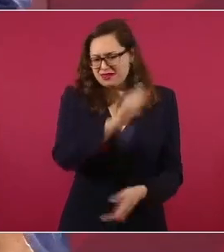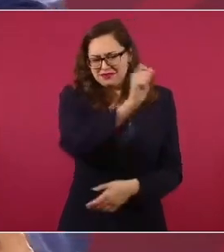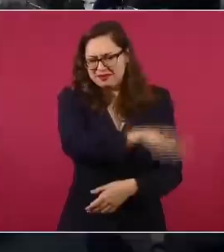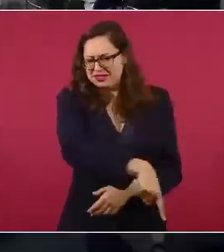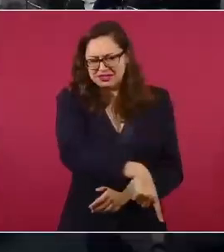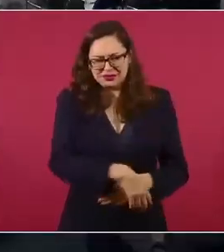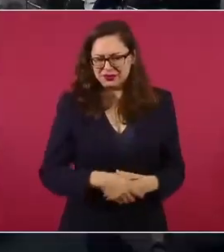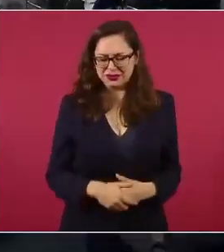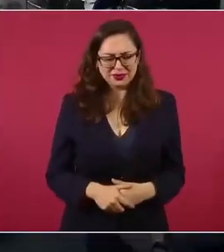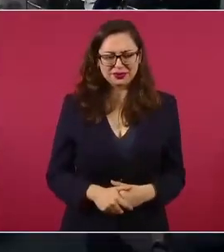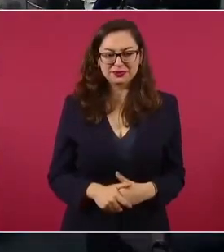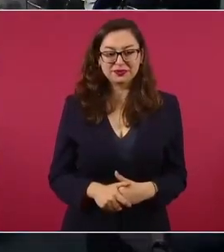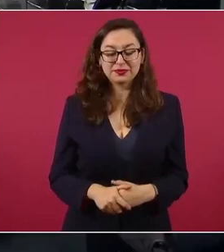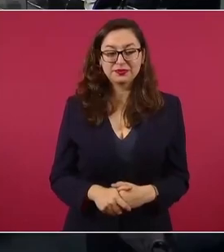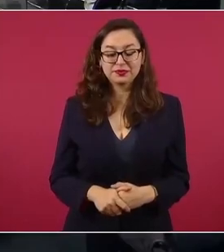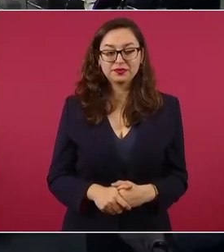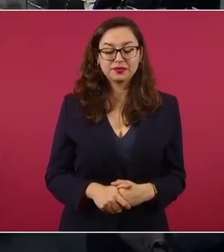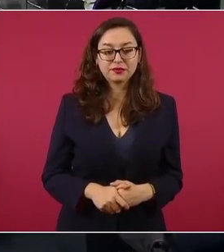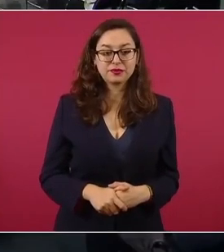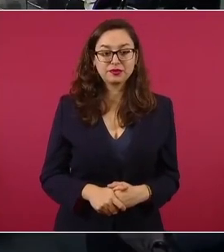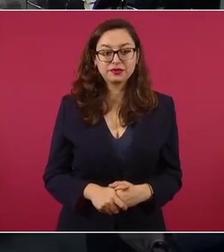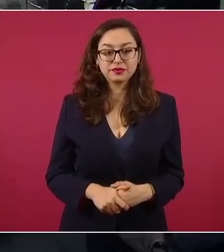Desde ese